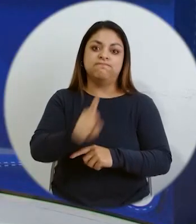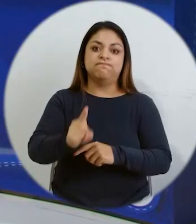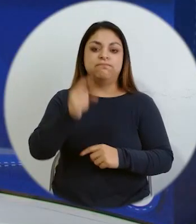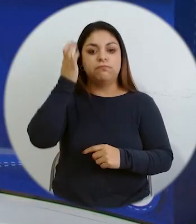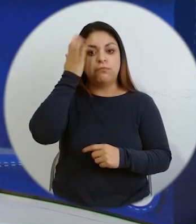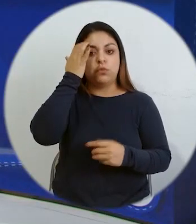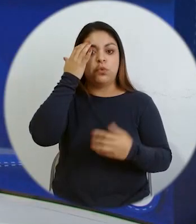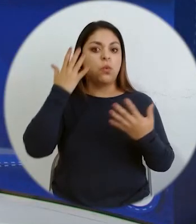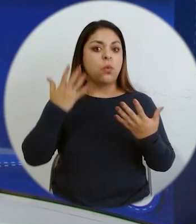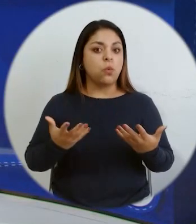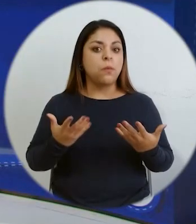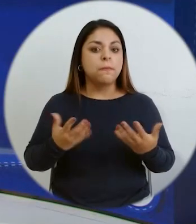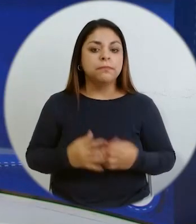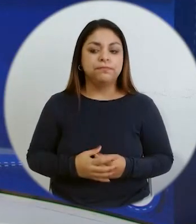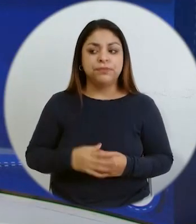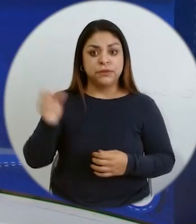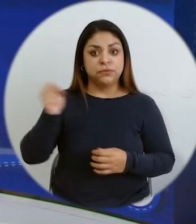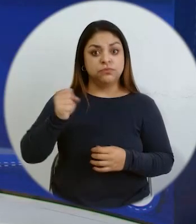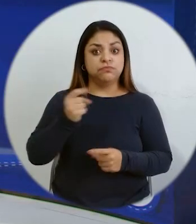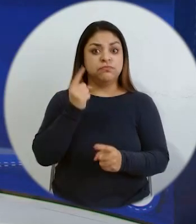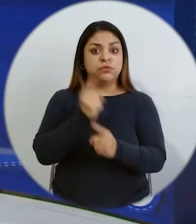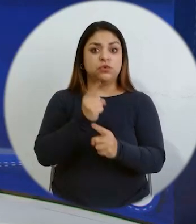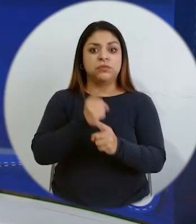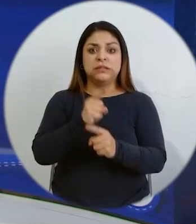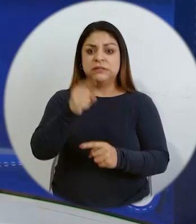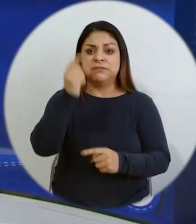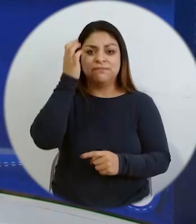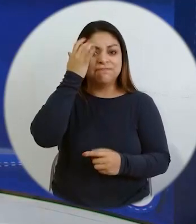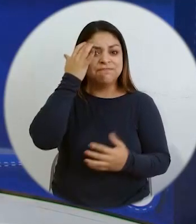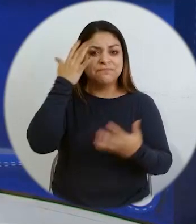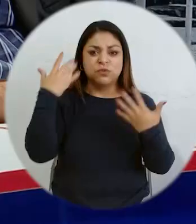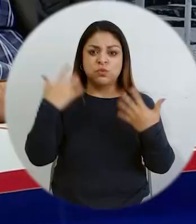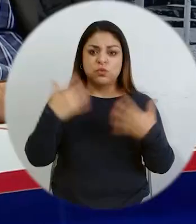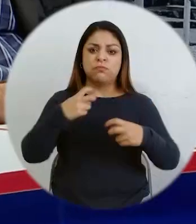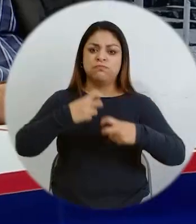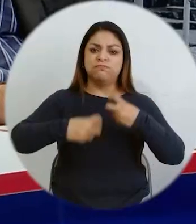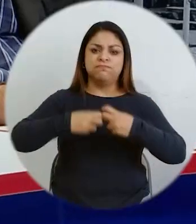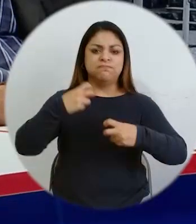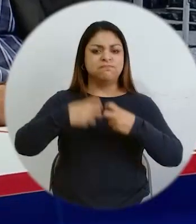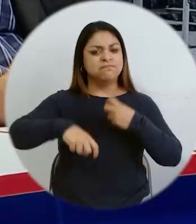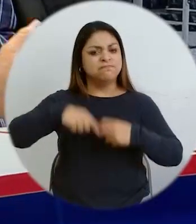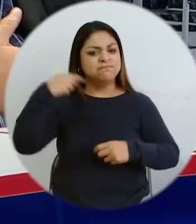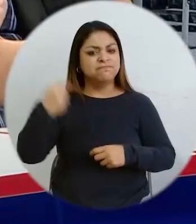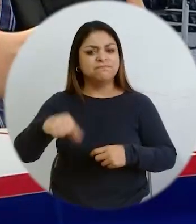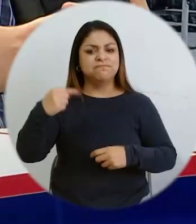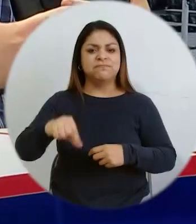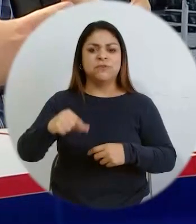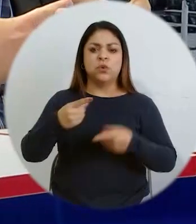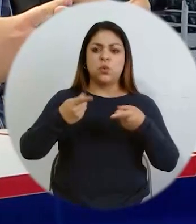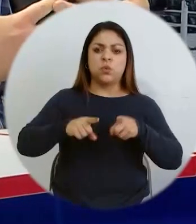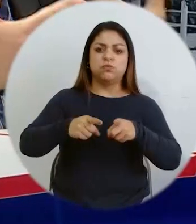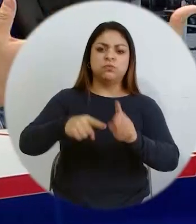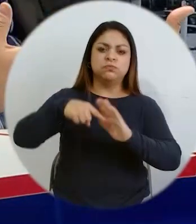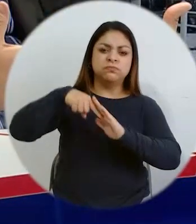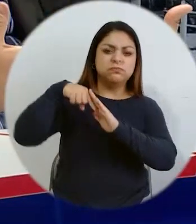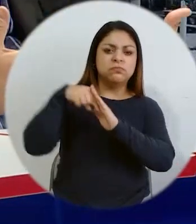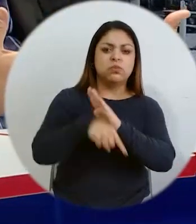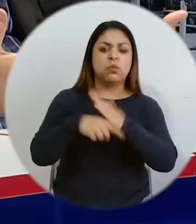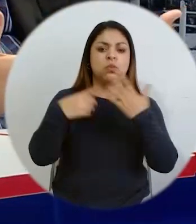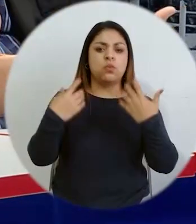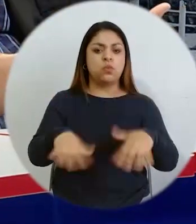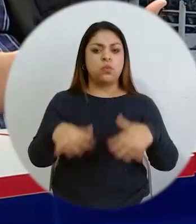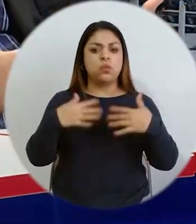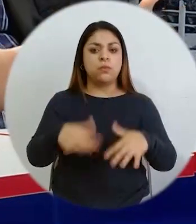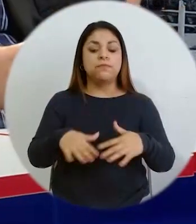una problemática muy grave que tiene consecuencias muy profundas en las personas que la experimentan. Además, no podemos